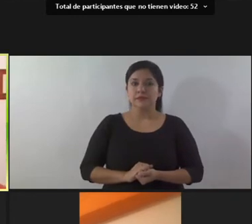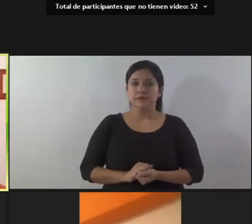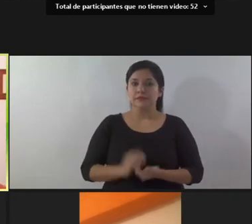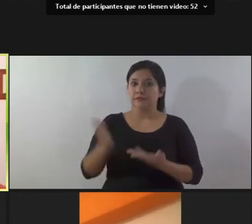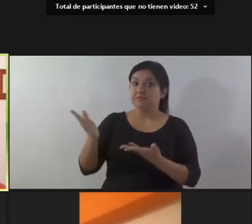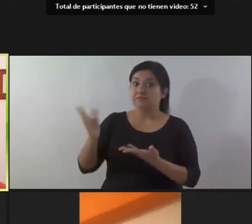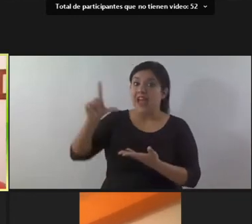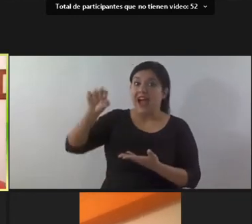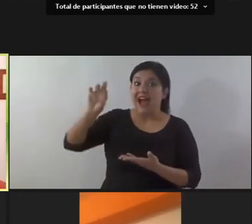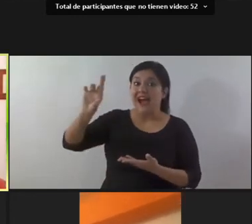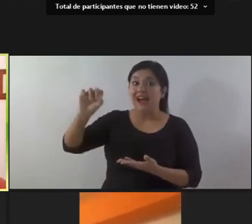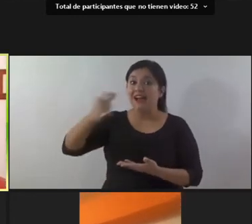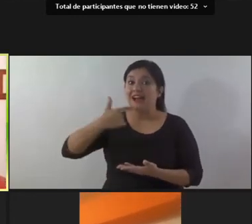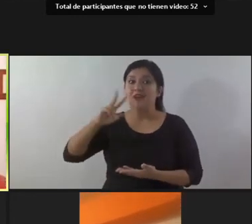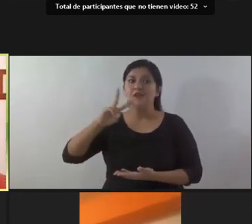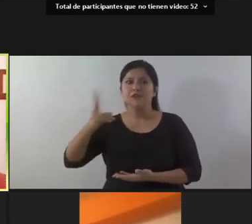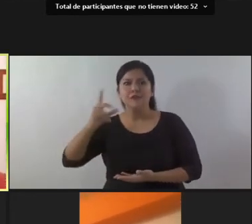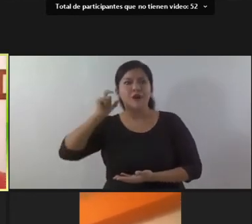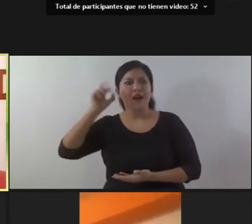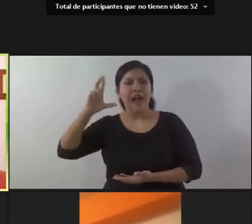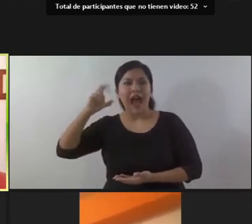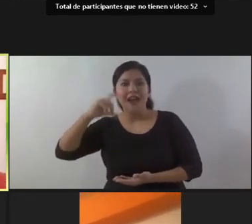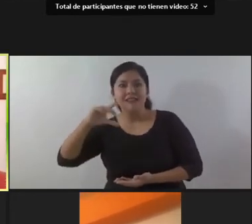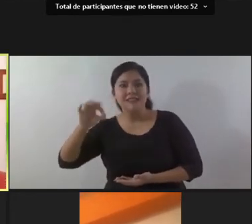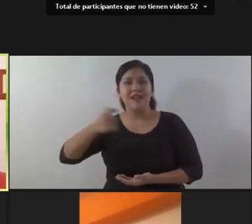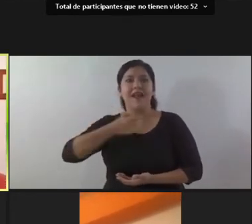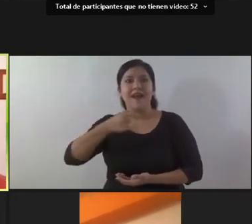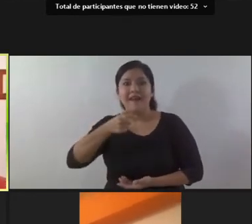Carlos García iba a hacer algún pequeño comentario, creo.